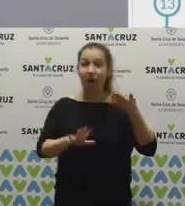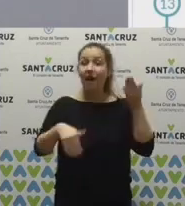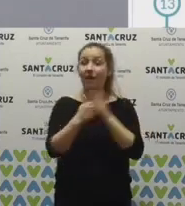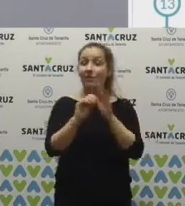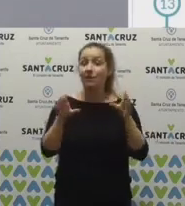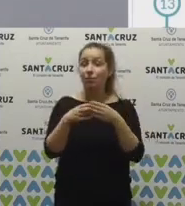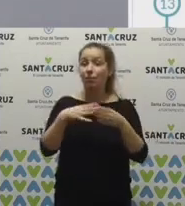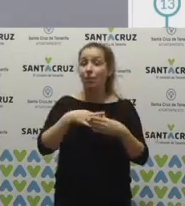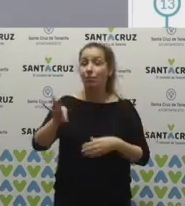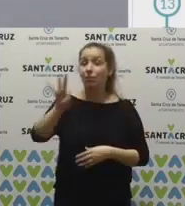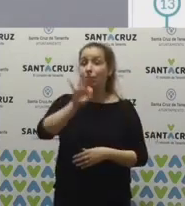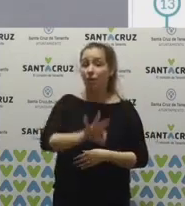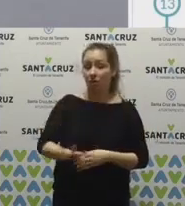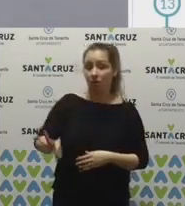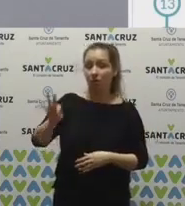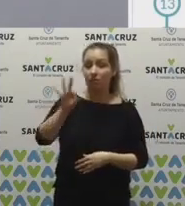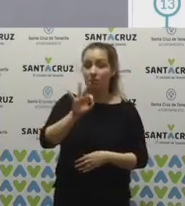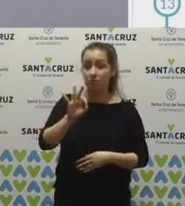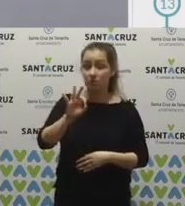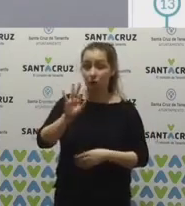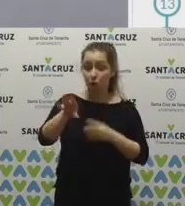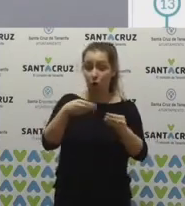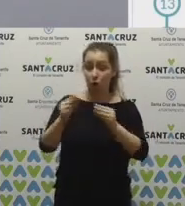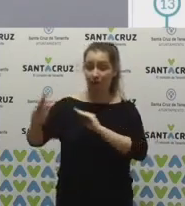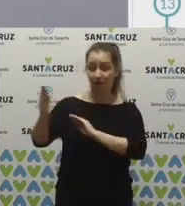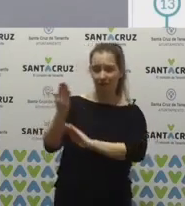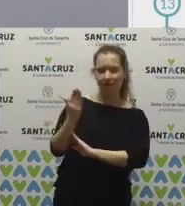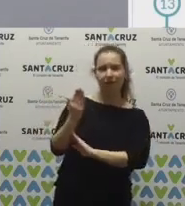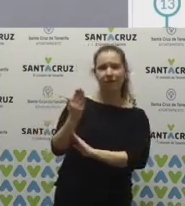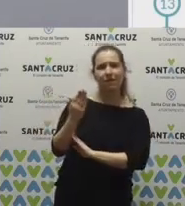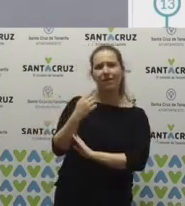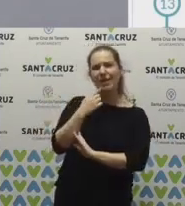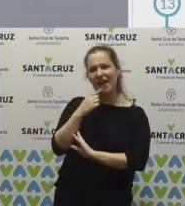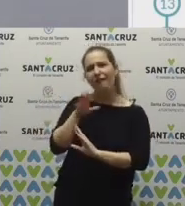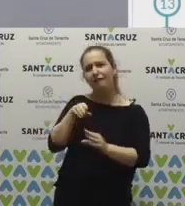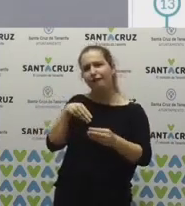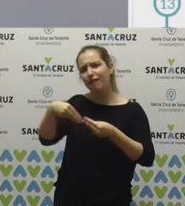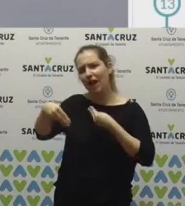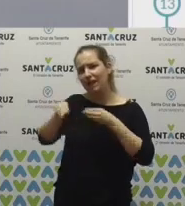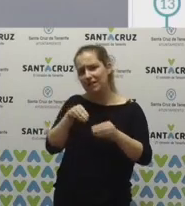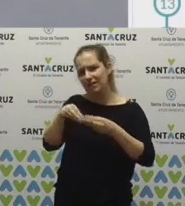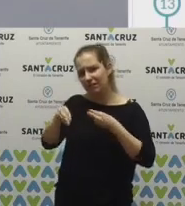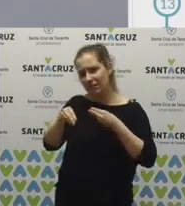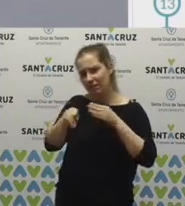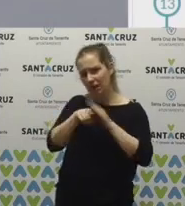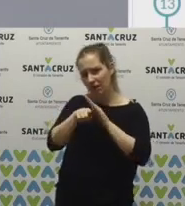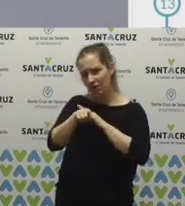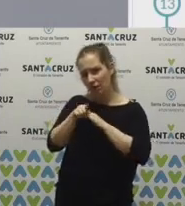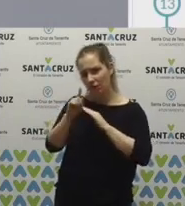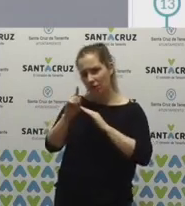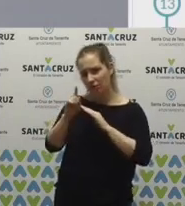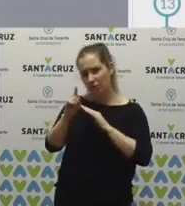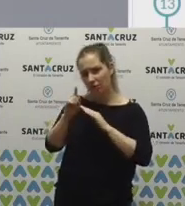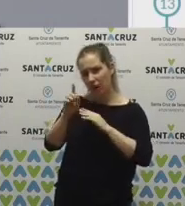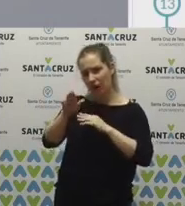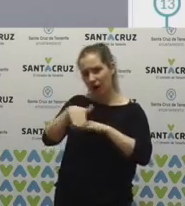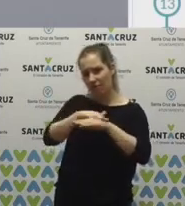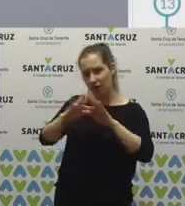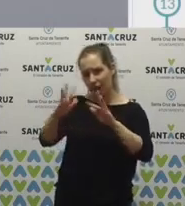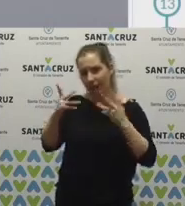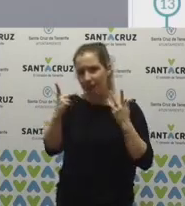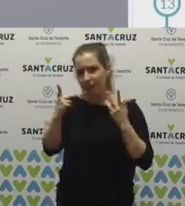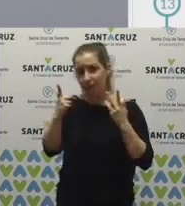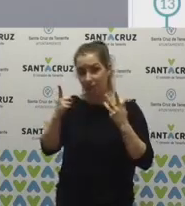podemos en el documento que presentó hablaba de flexibilizar los trámites administrativos en concreto el documento que presentó